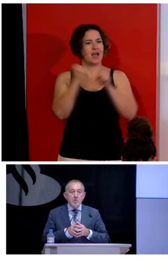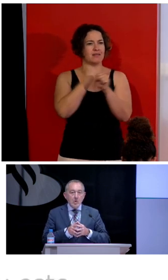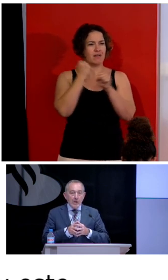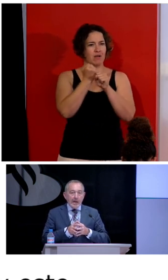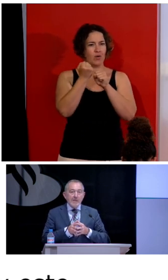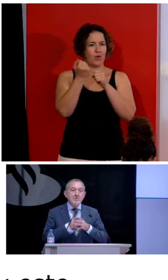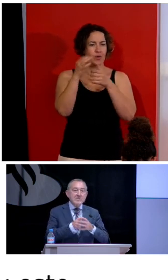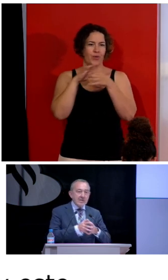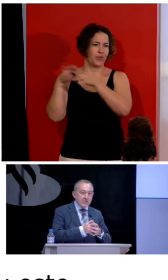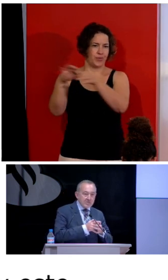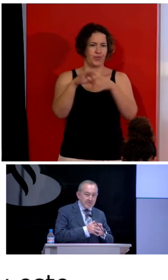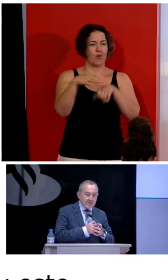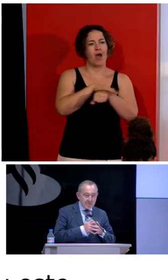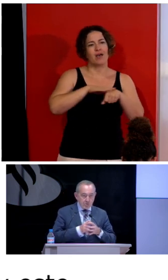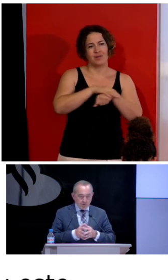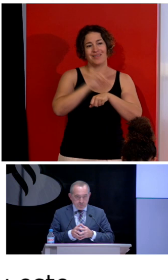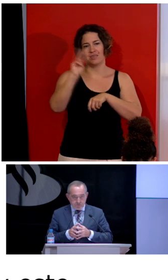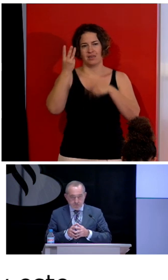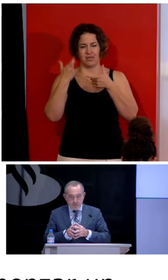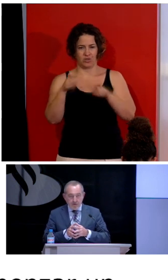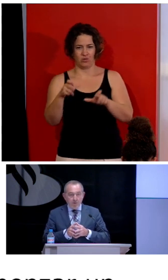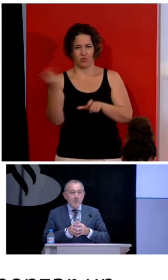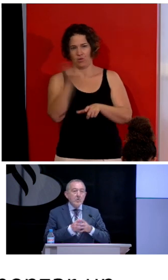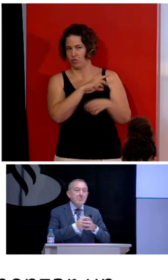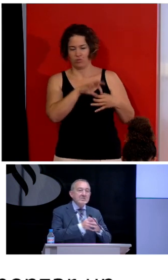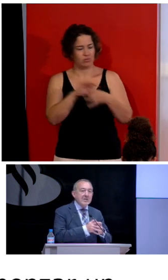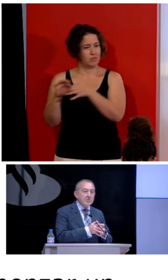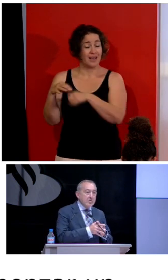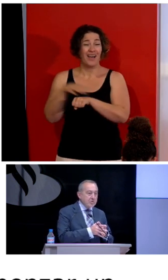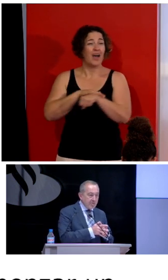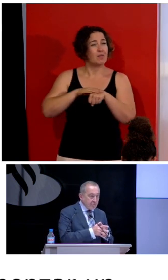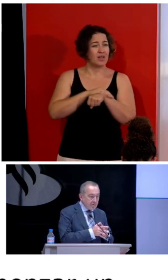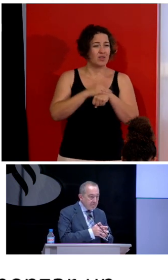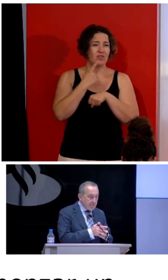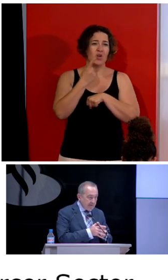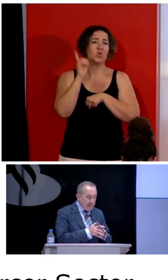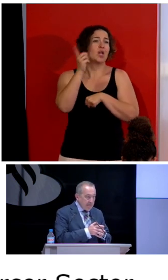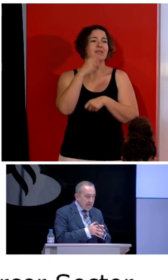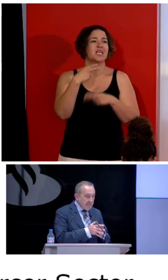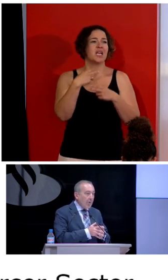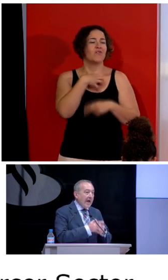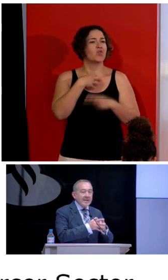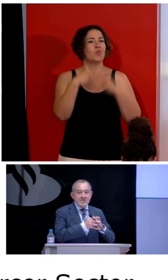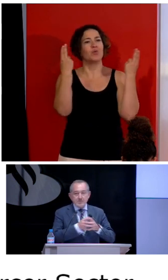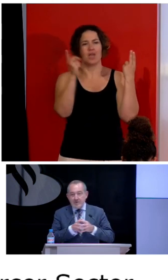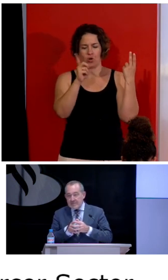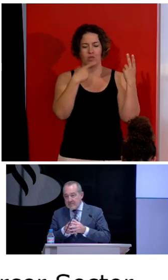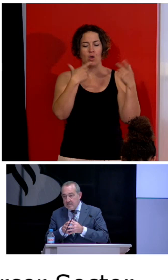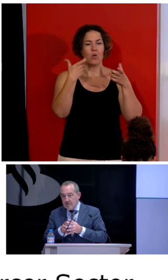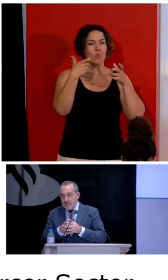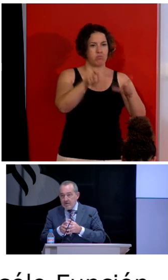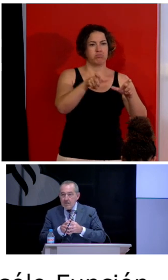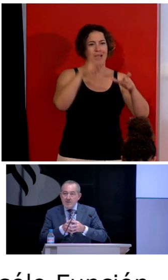conjunto administración y tercer sector. Cuando digo administración, digo no solo función pública, digo áreas